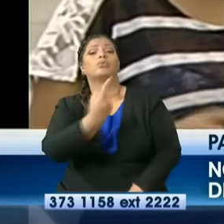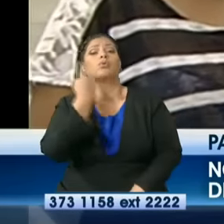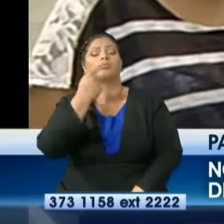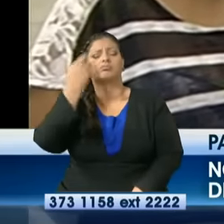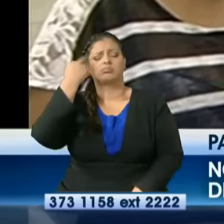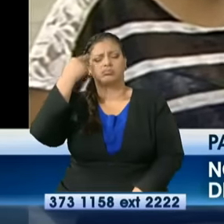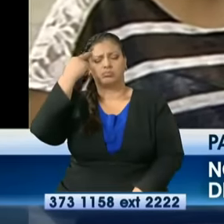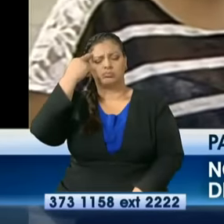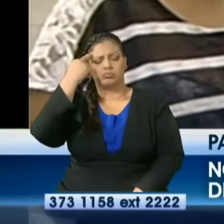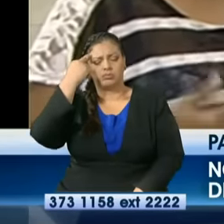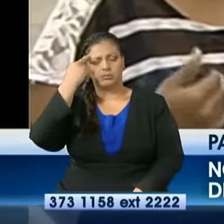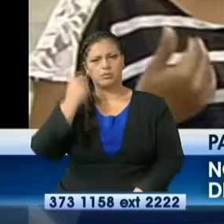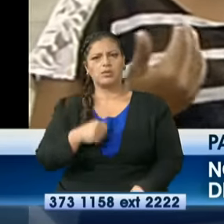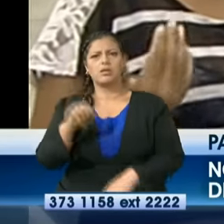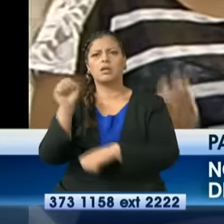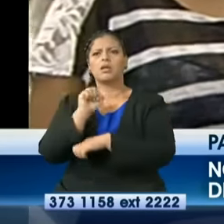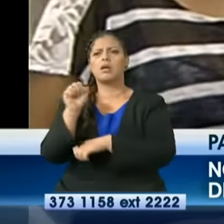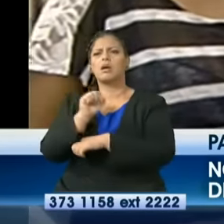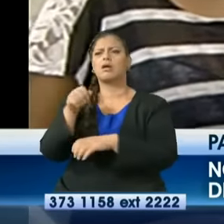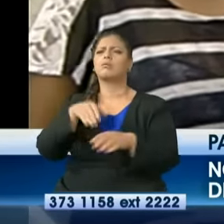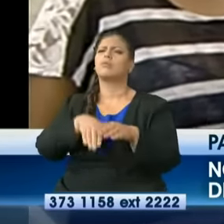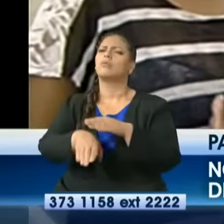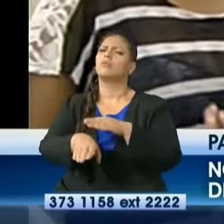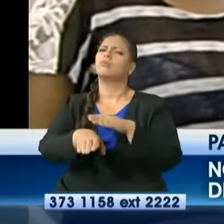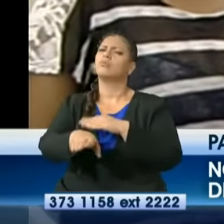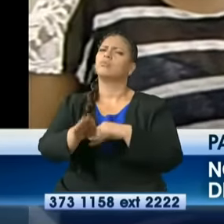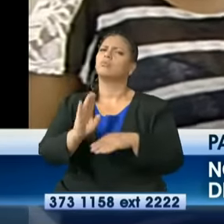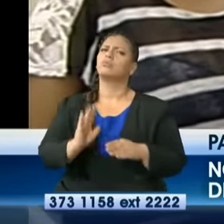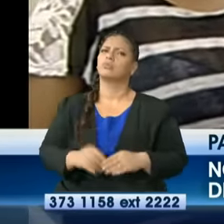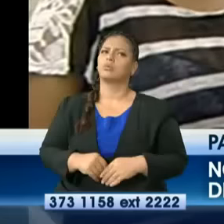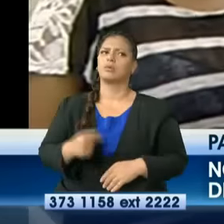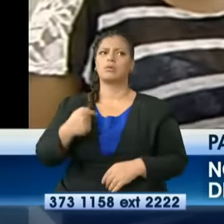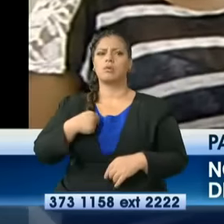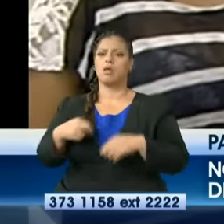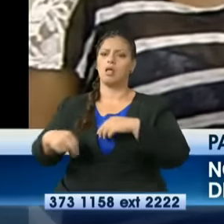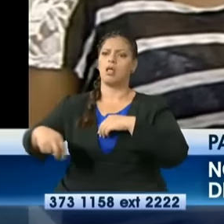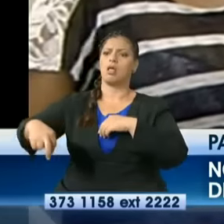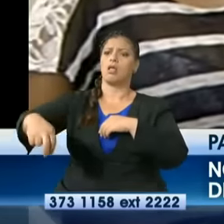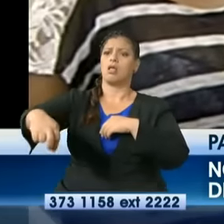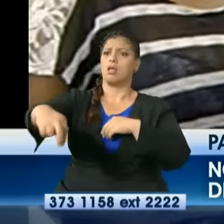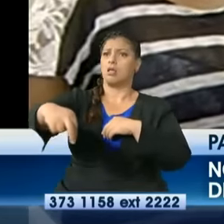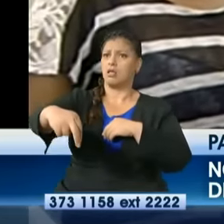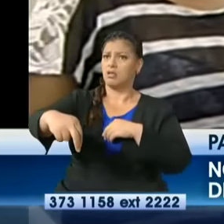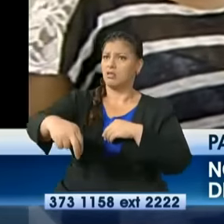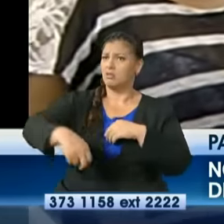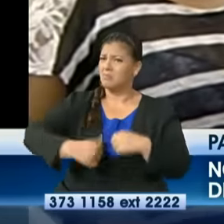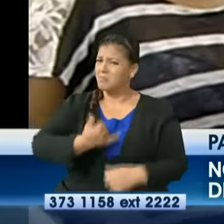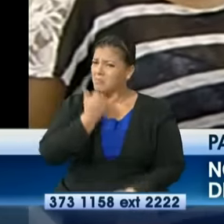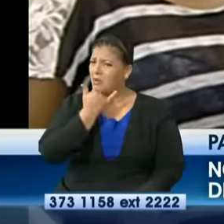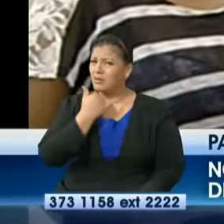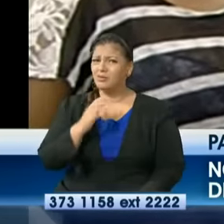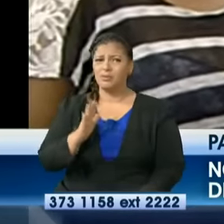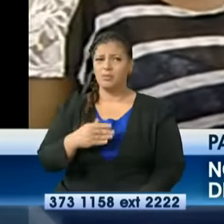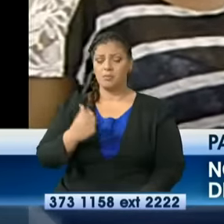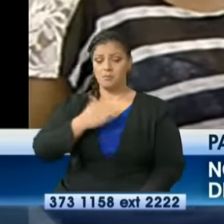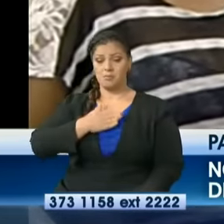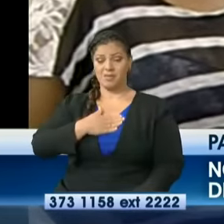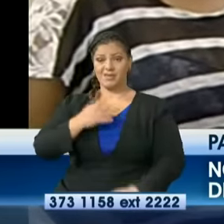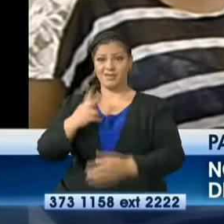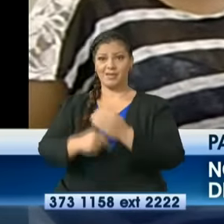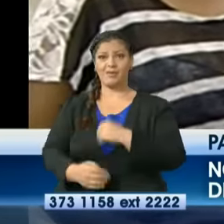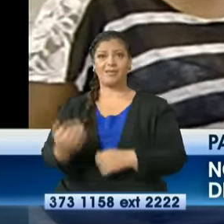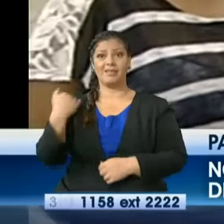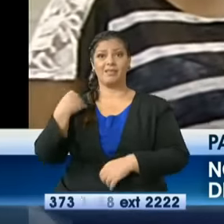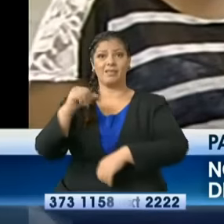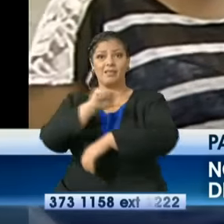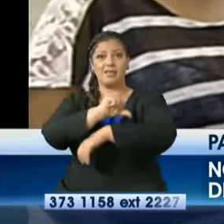que entren todos los carros? ¿Qué tanto daño se causa con que yo camine de aquí hasta allá? Mi hijo está operado, las personas que me conocen a mí, mi hijo tiene